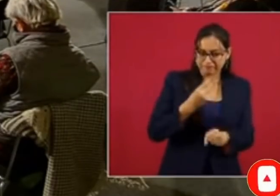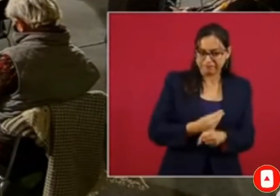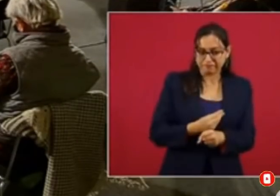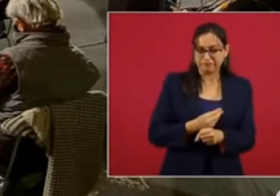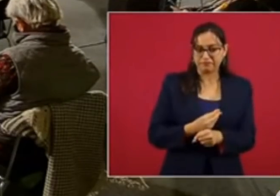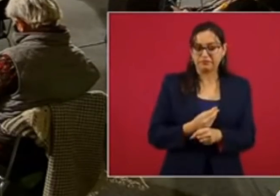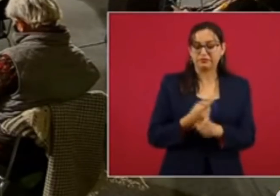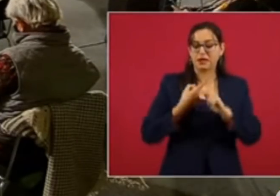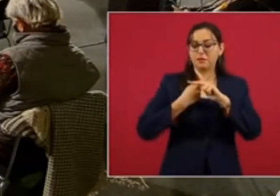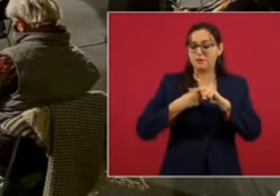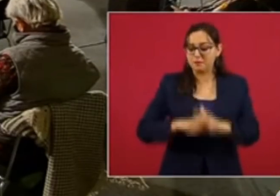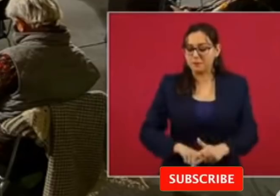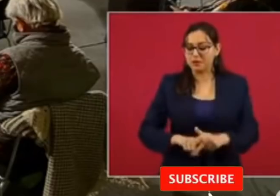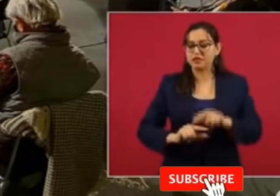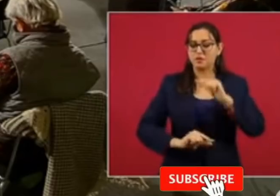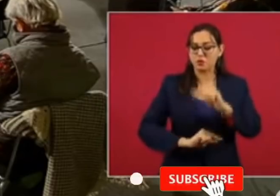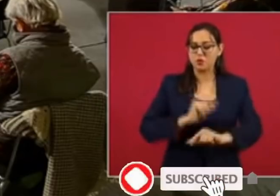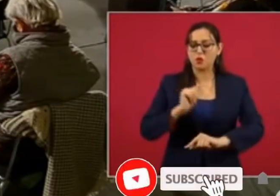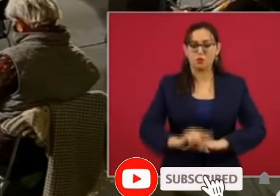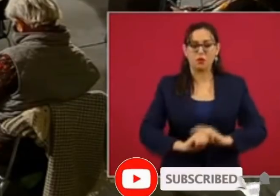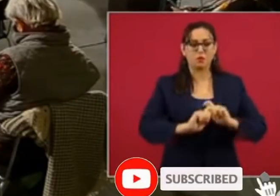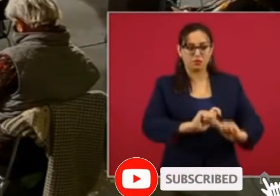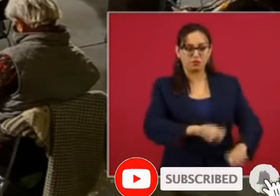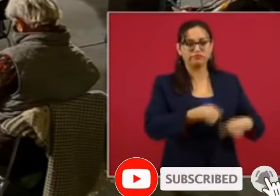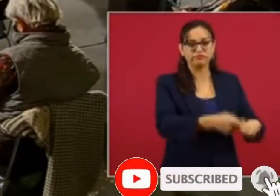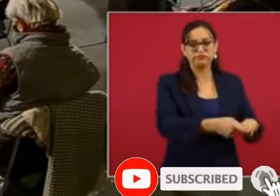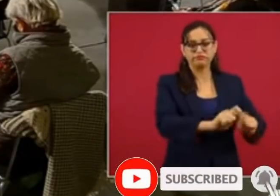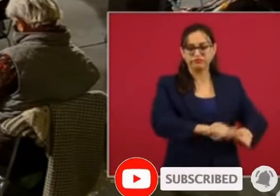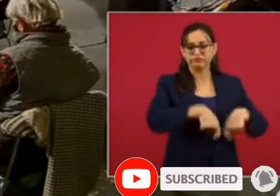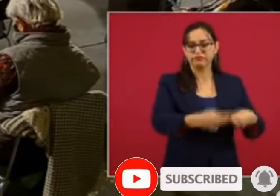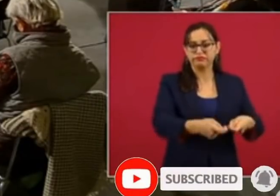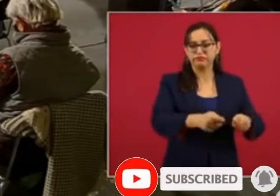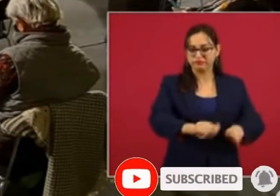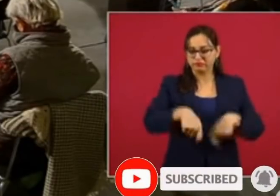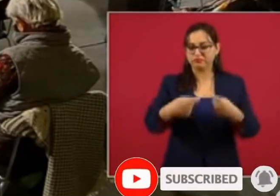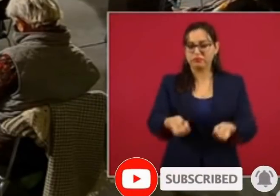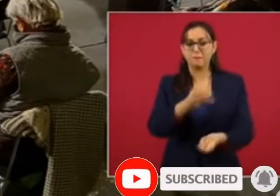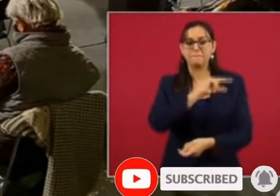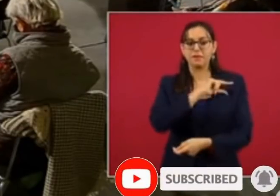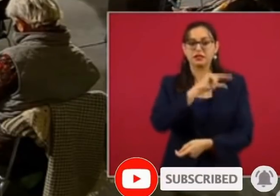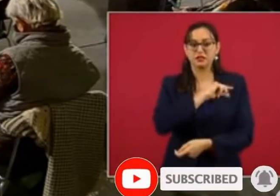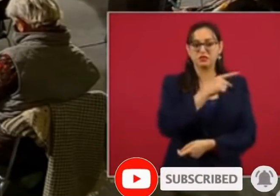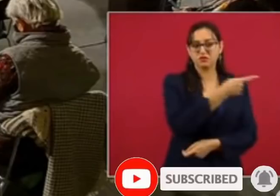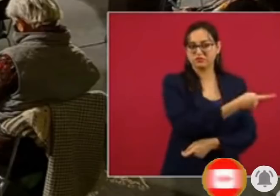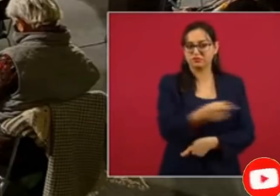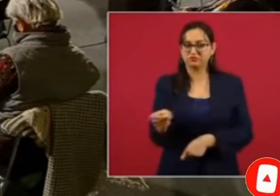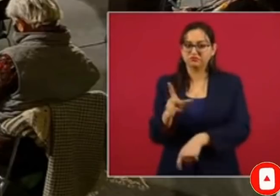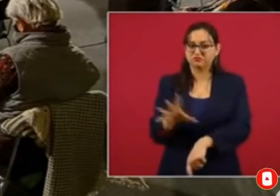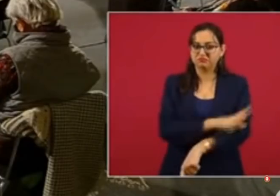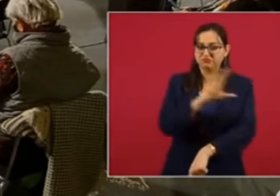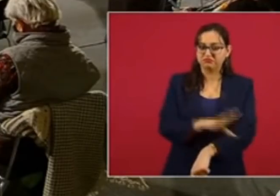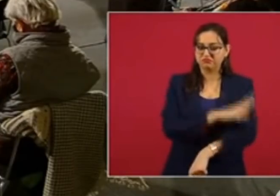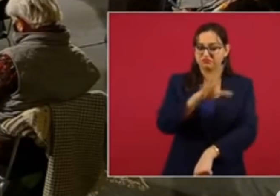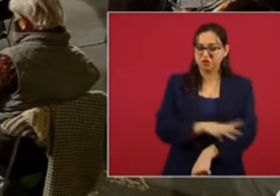para empezar a entregar permisos a particulares que generaran energía eléctrica.